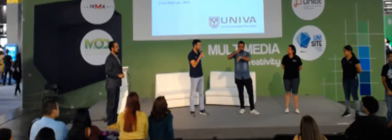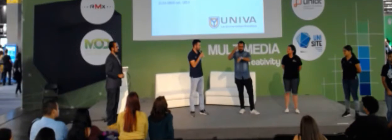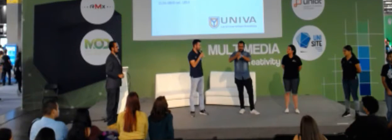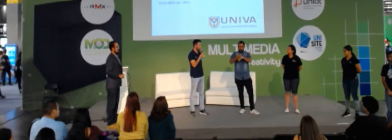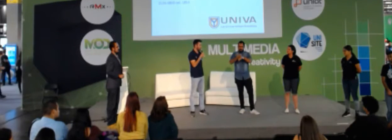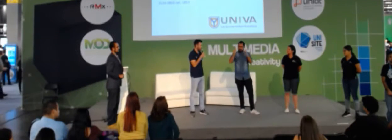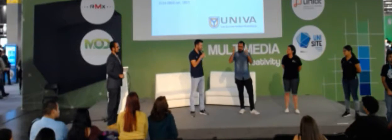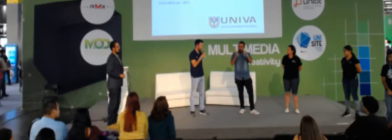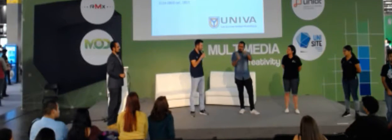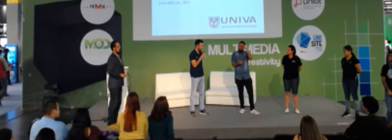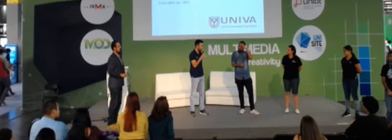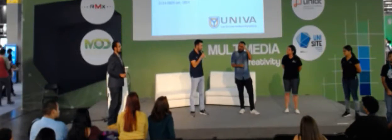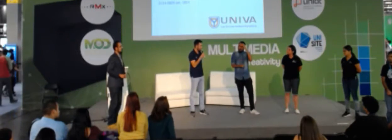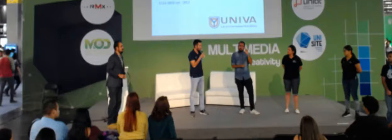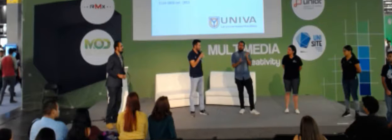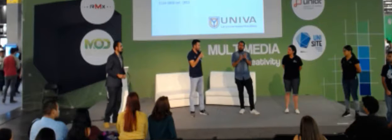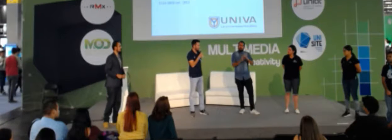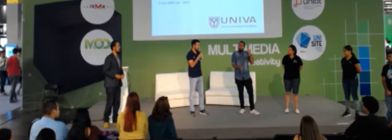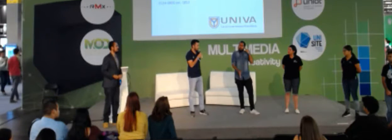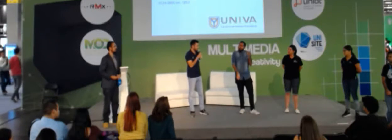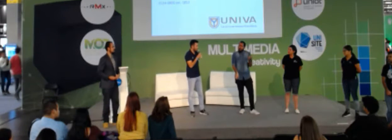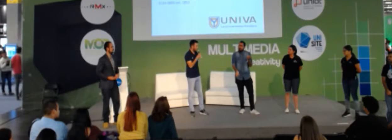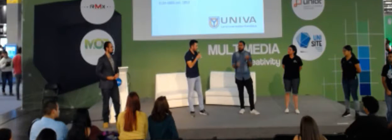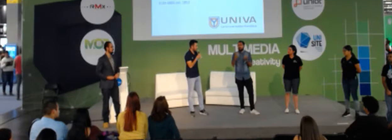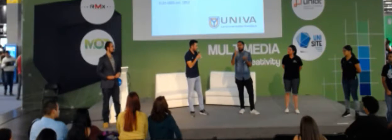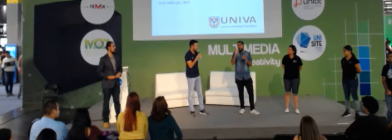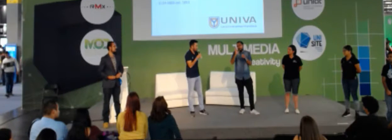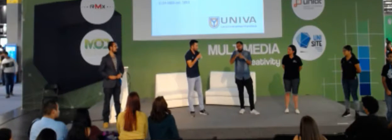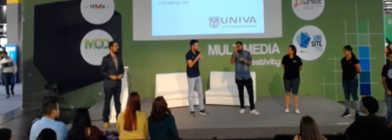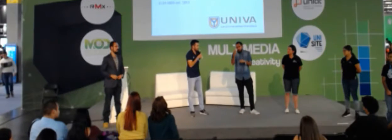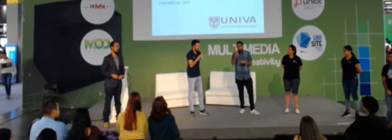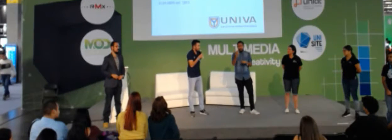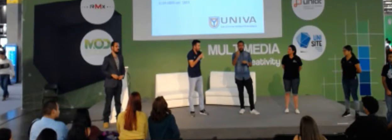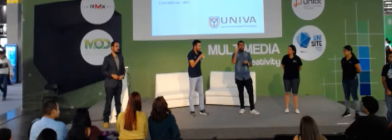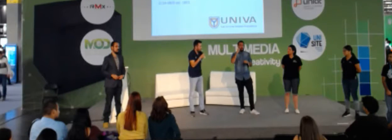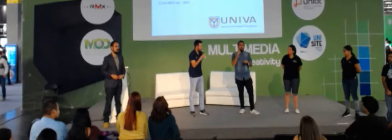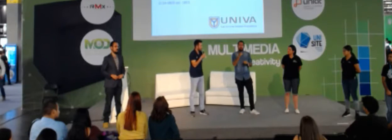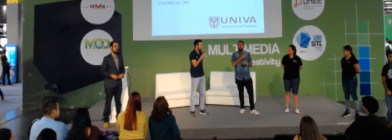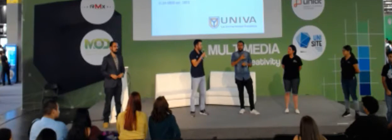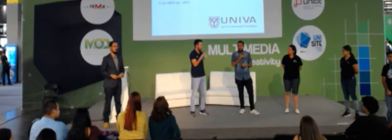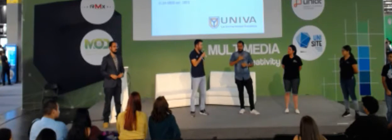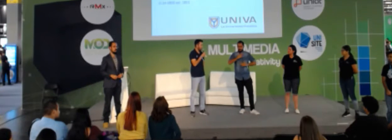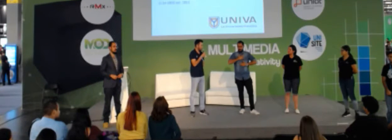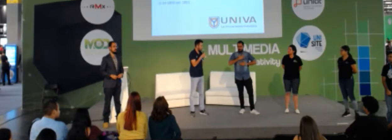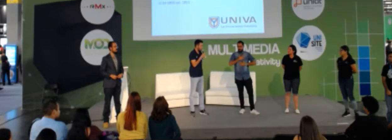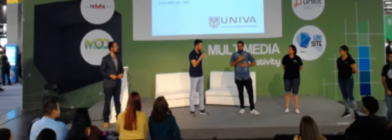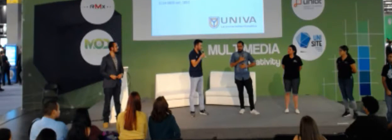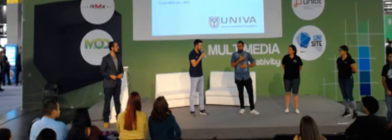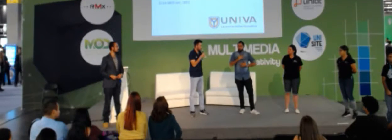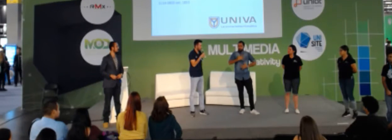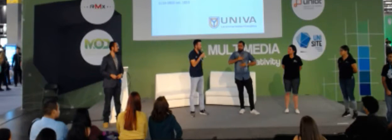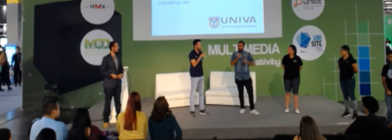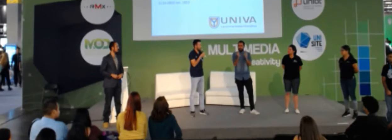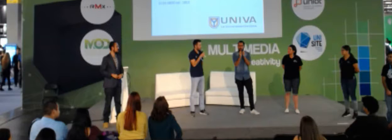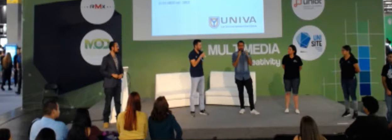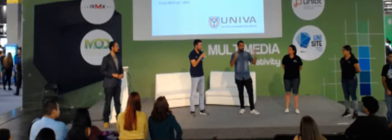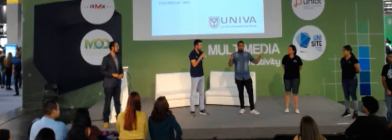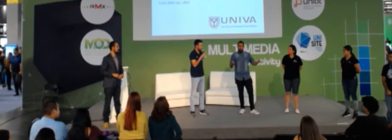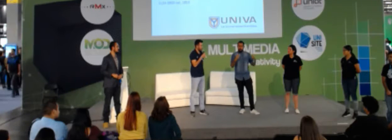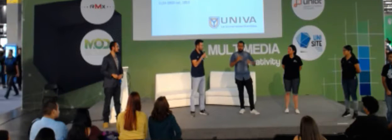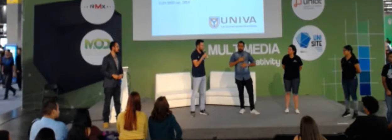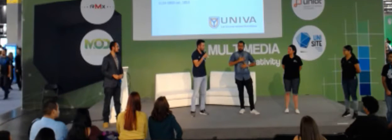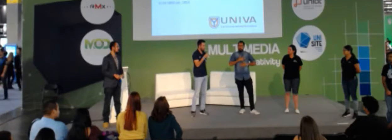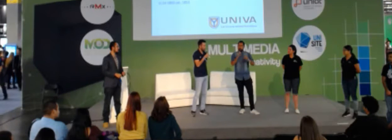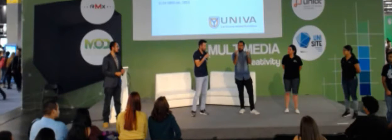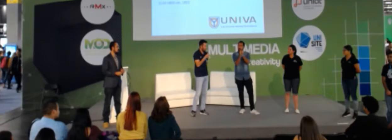empezamos con el Festival de la Canción, este festival, bueno, ¿cómo se transmite? ¿Cómo cantan? Bueno, nuestro expresar, también